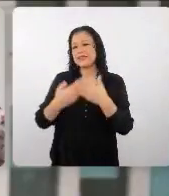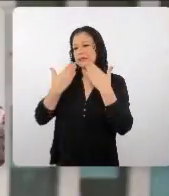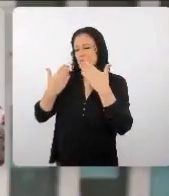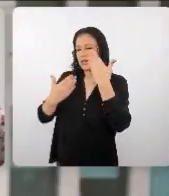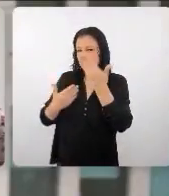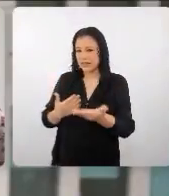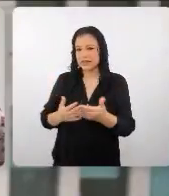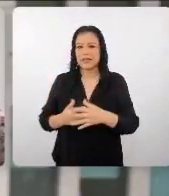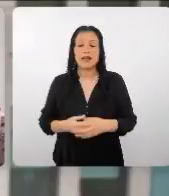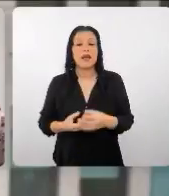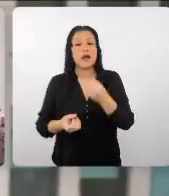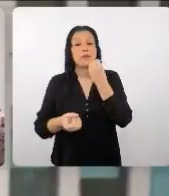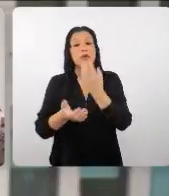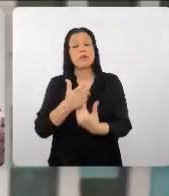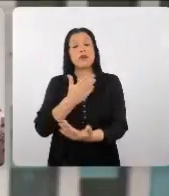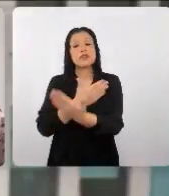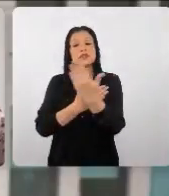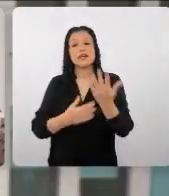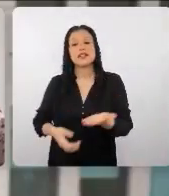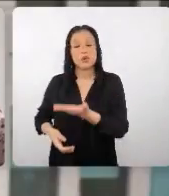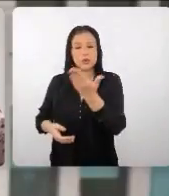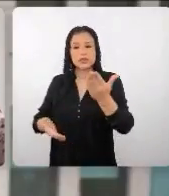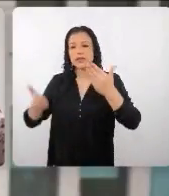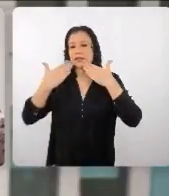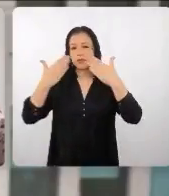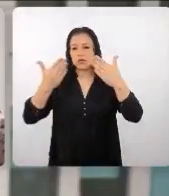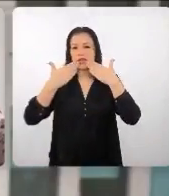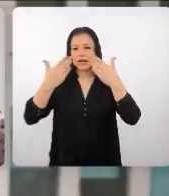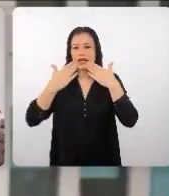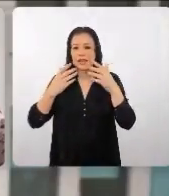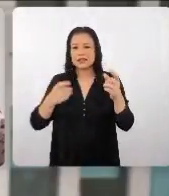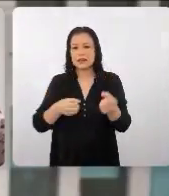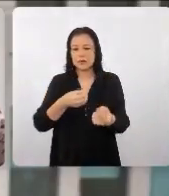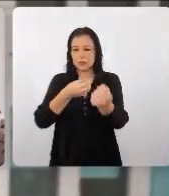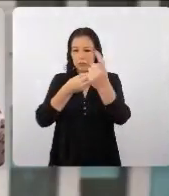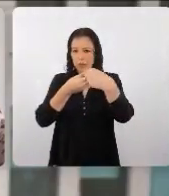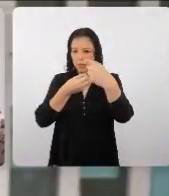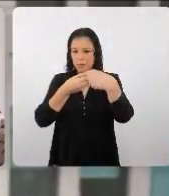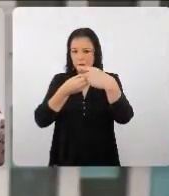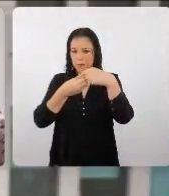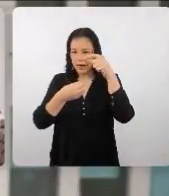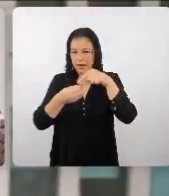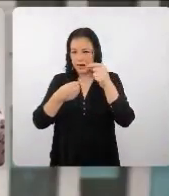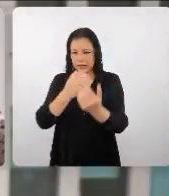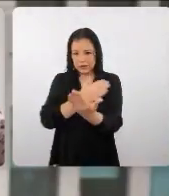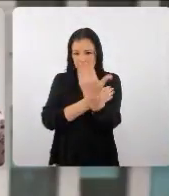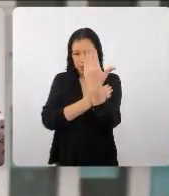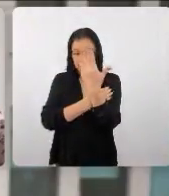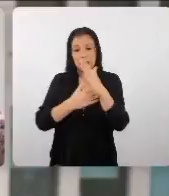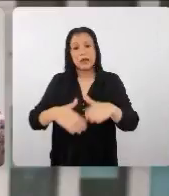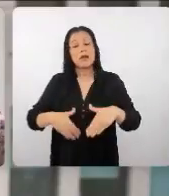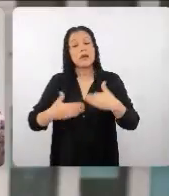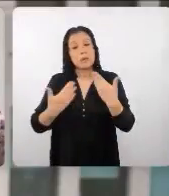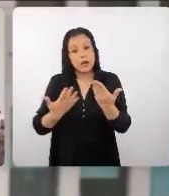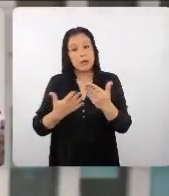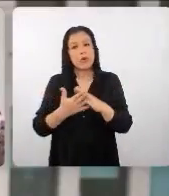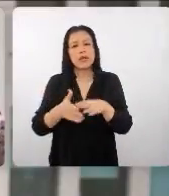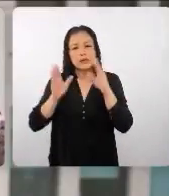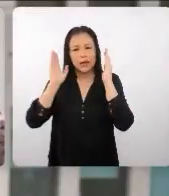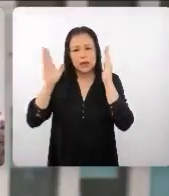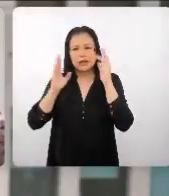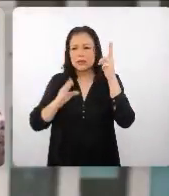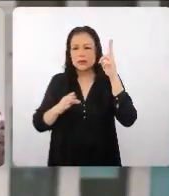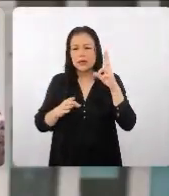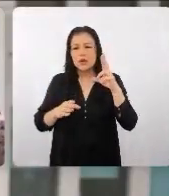Cari. Buenos días con todos. Muchas gracias por unirse en esta mañana para poder escuchar